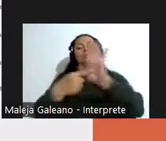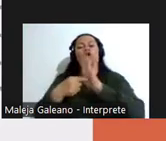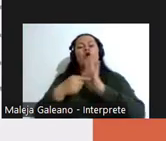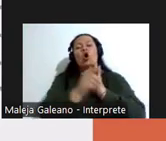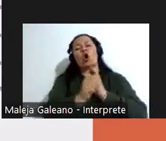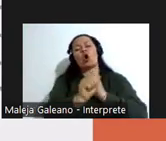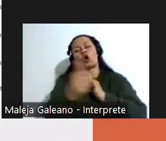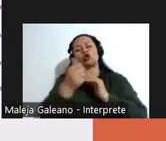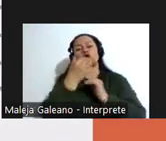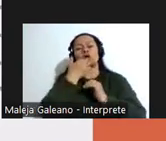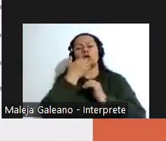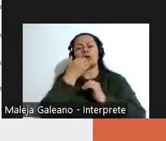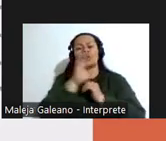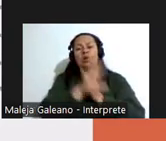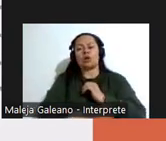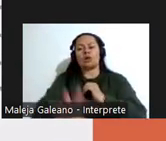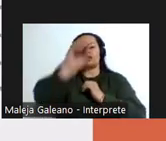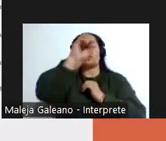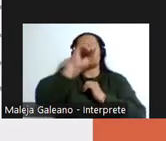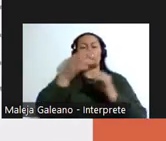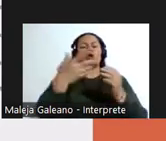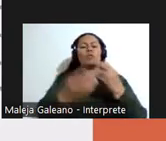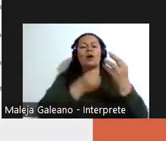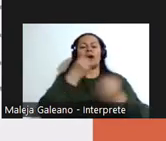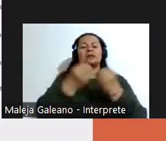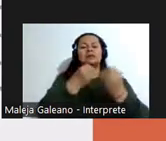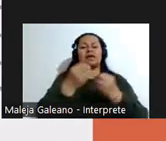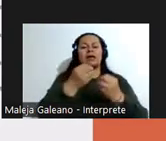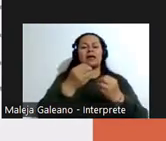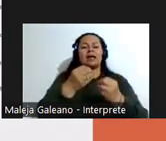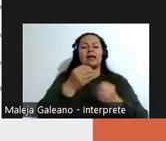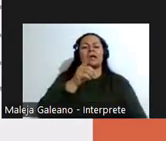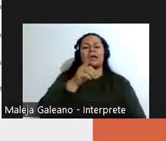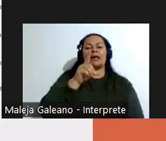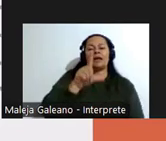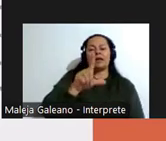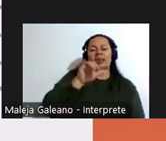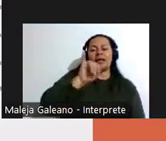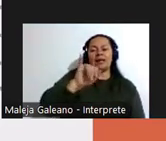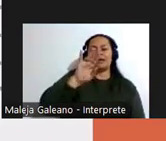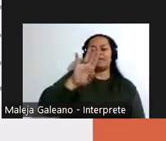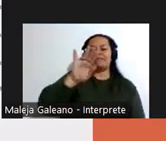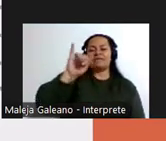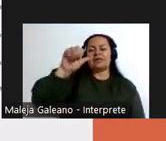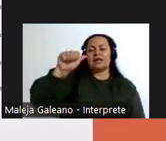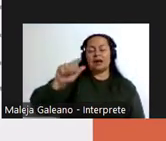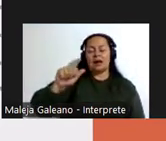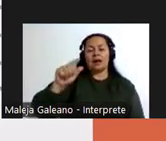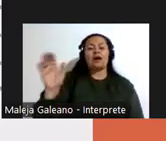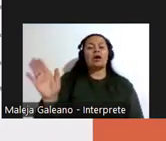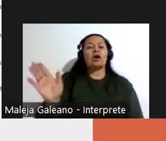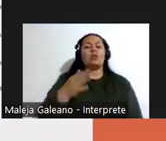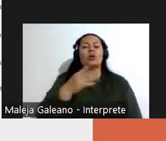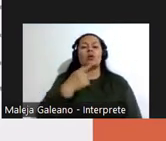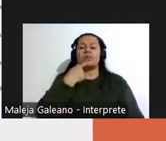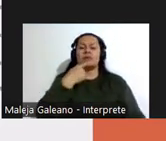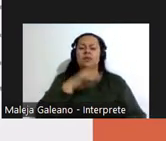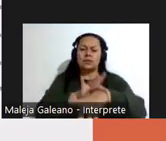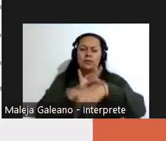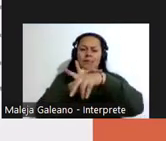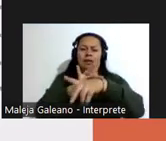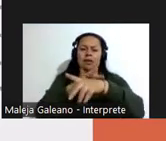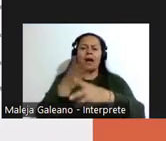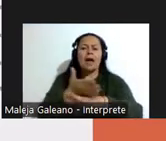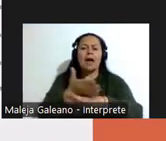cartografía que fue hecho por Lidia Posada. Lidia Posada es una médica cardióloga que hizo unos estudios posgraduales en